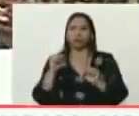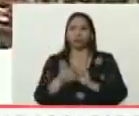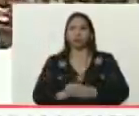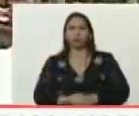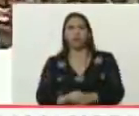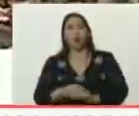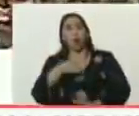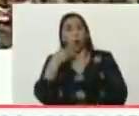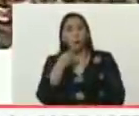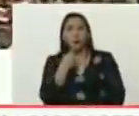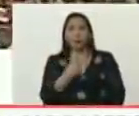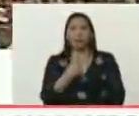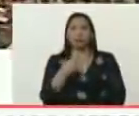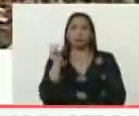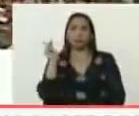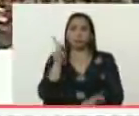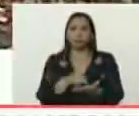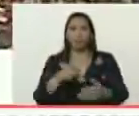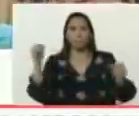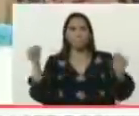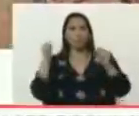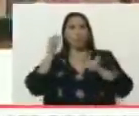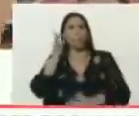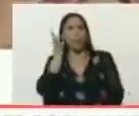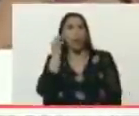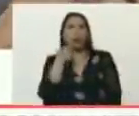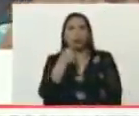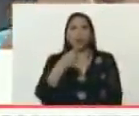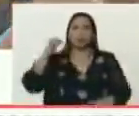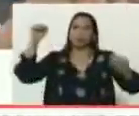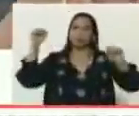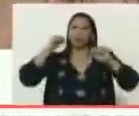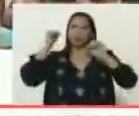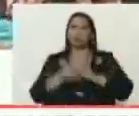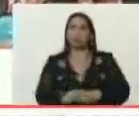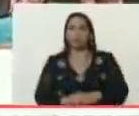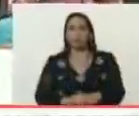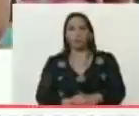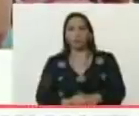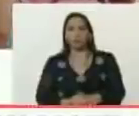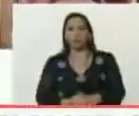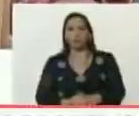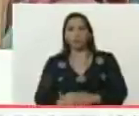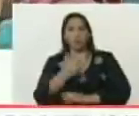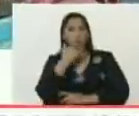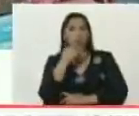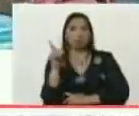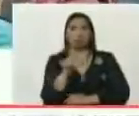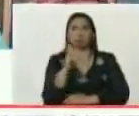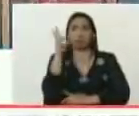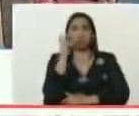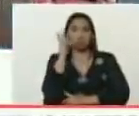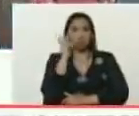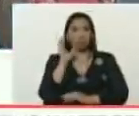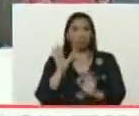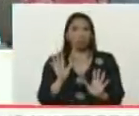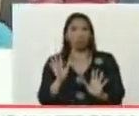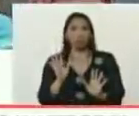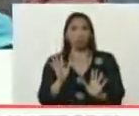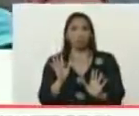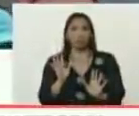jóvenes dicen, las mujeres dicen, casi no se oyó,